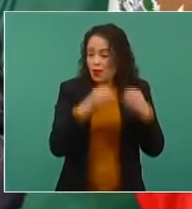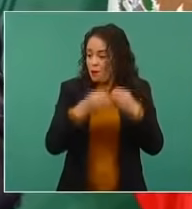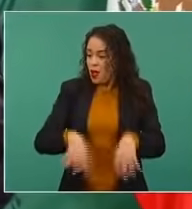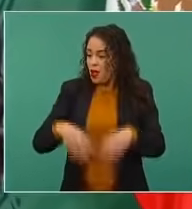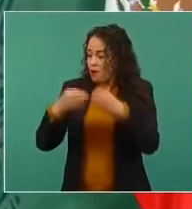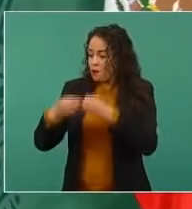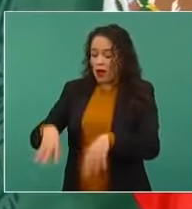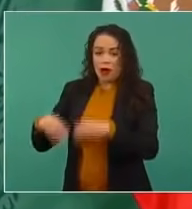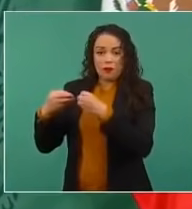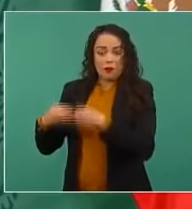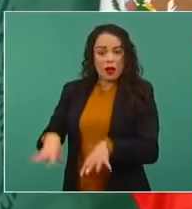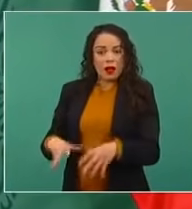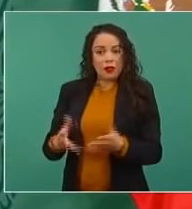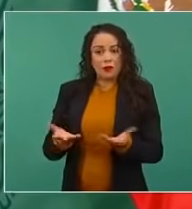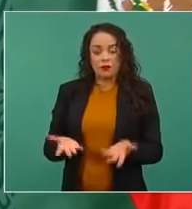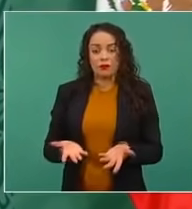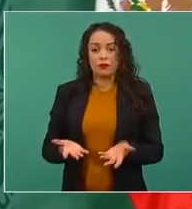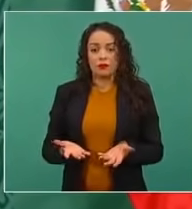estábamos